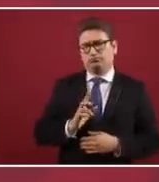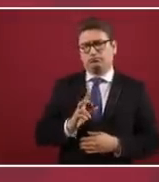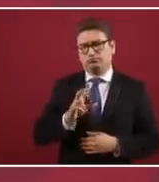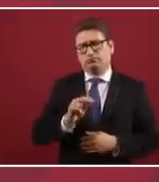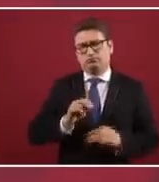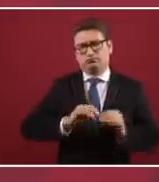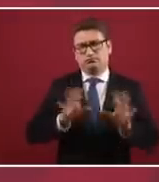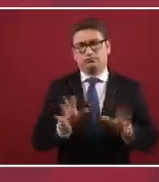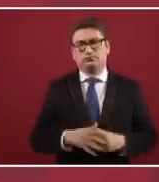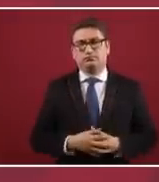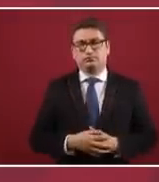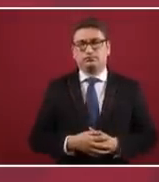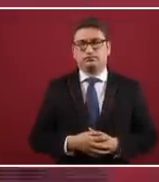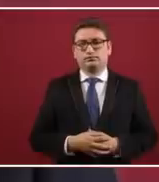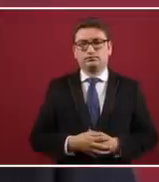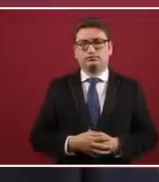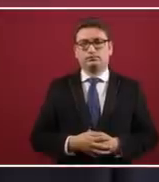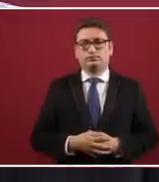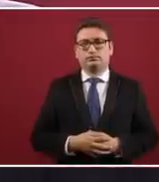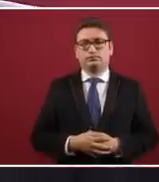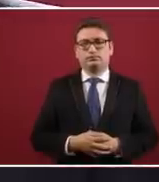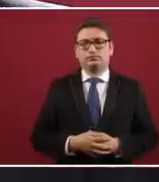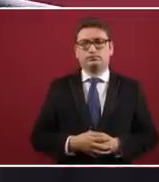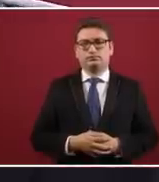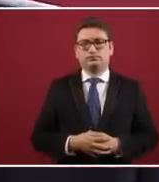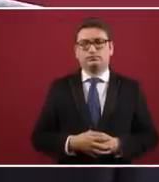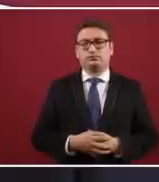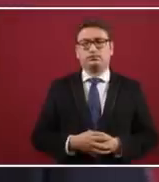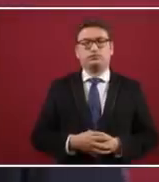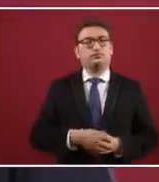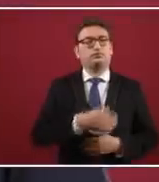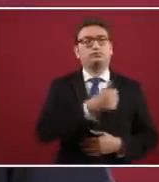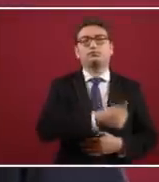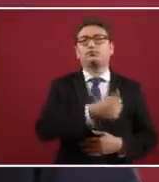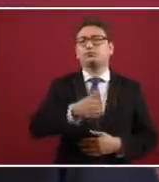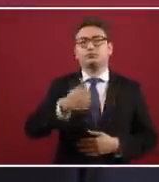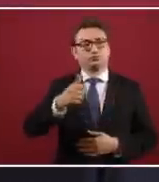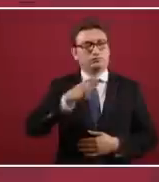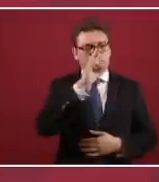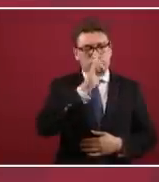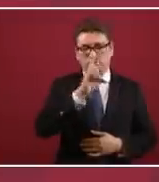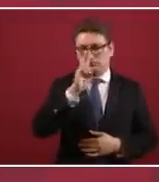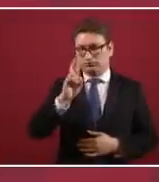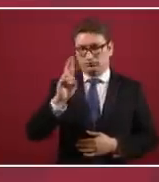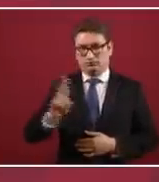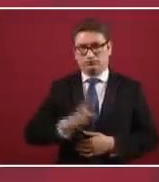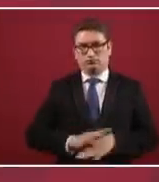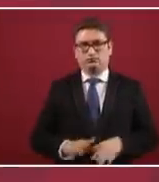lo único que les voy a decir es vámonos respetando.